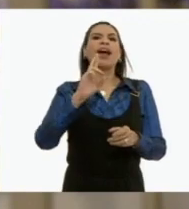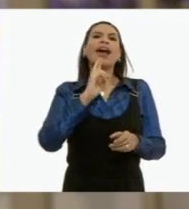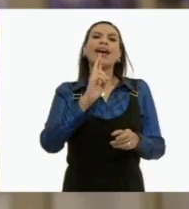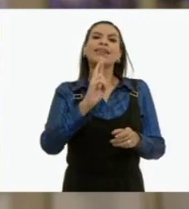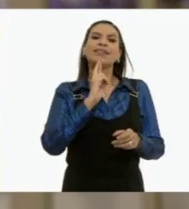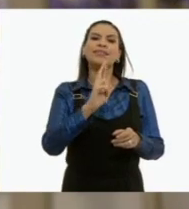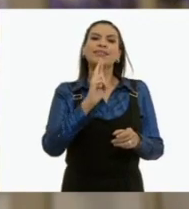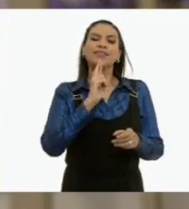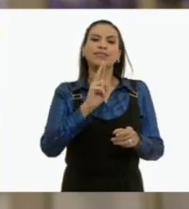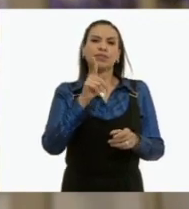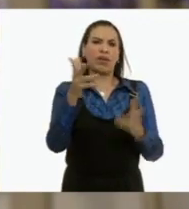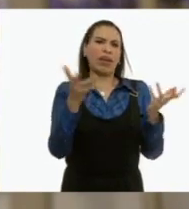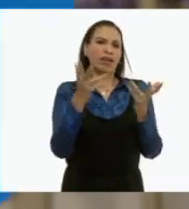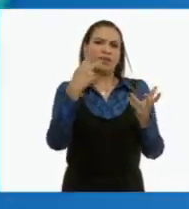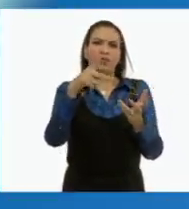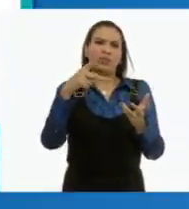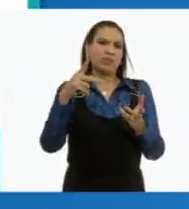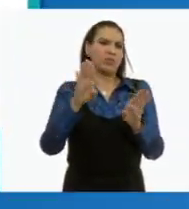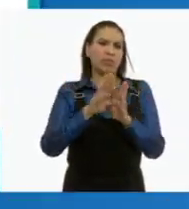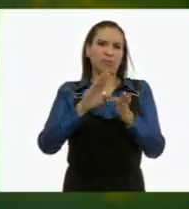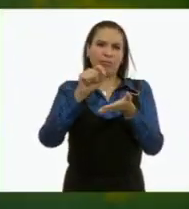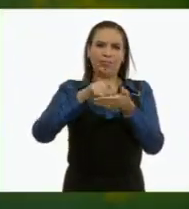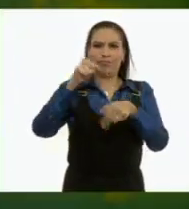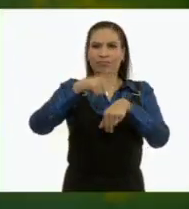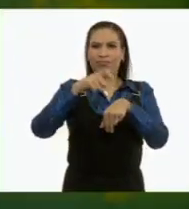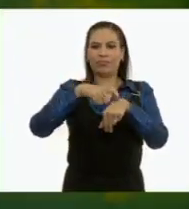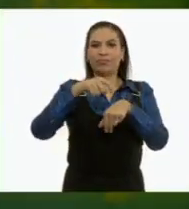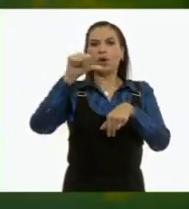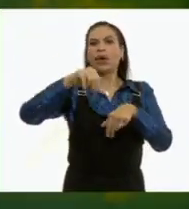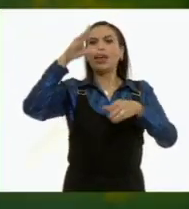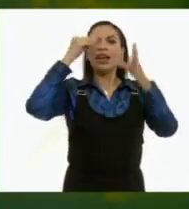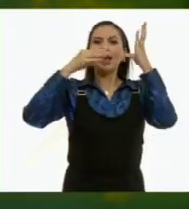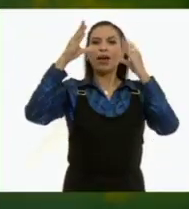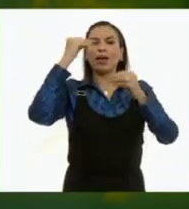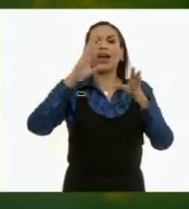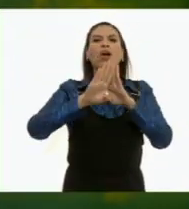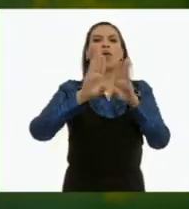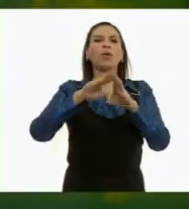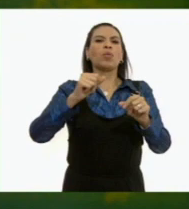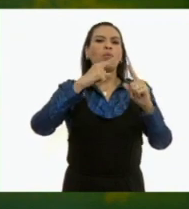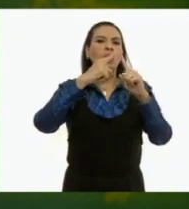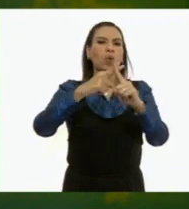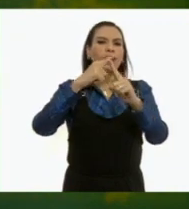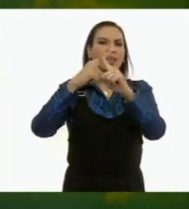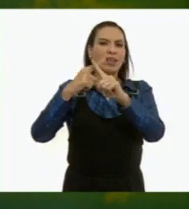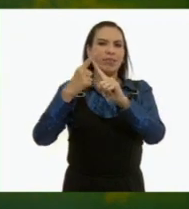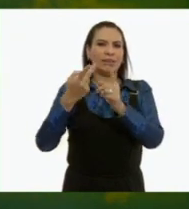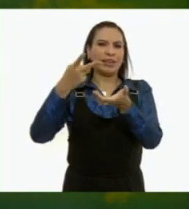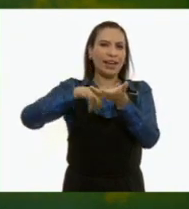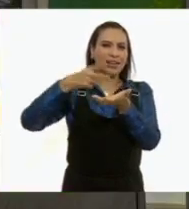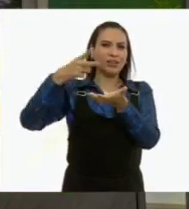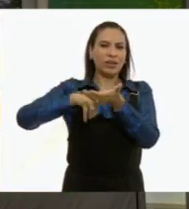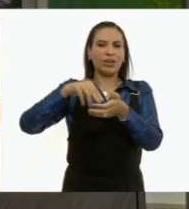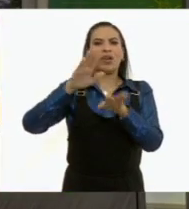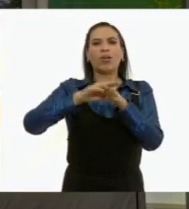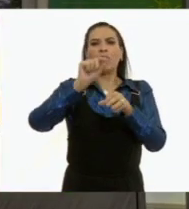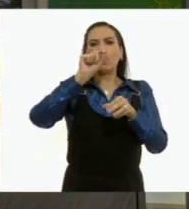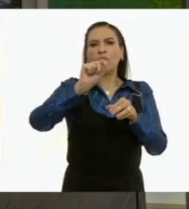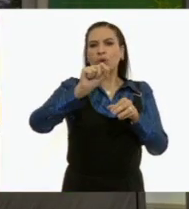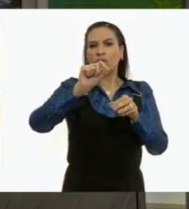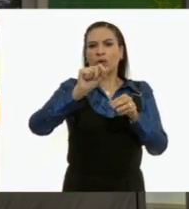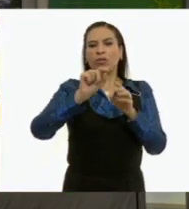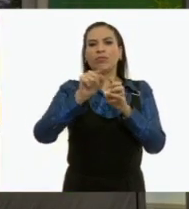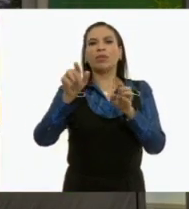y hacerlas a tu ritmo. Hoy vamos a aprender a hacer multiplicaciones con números con decimales. Para